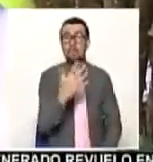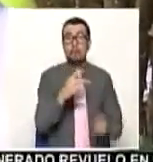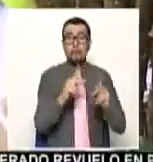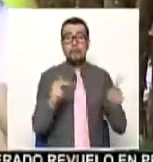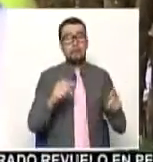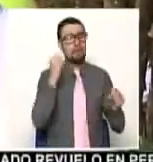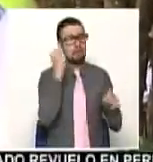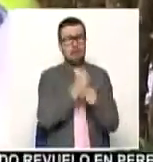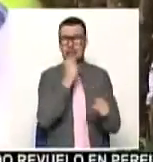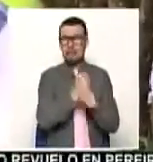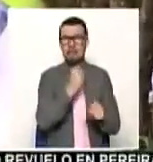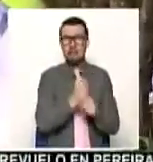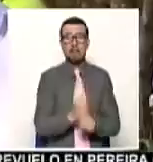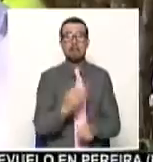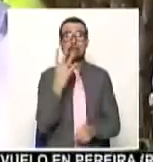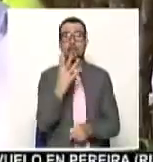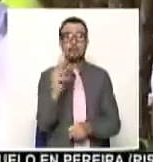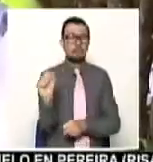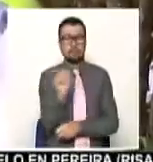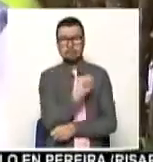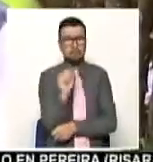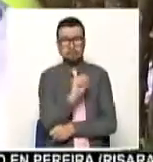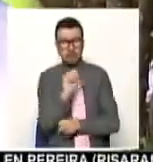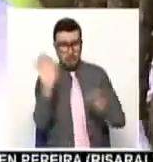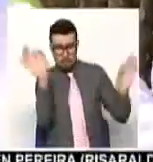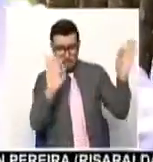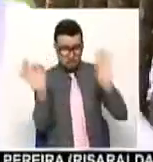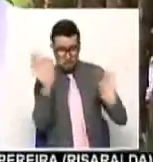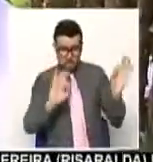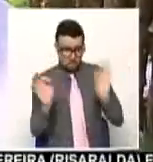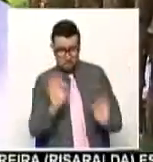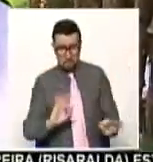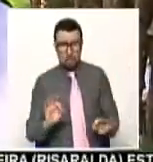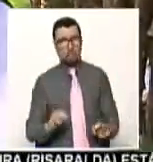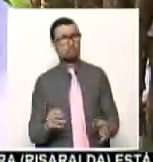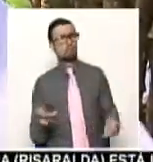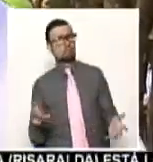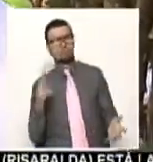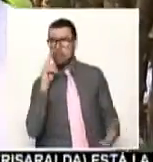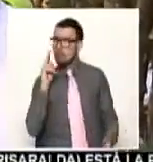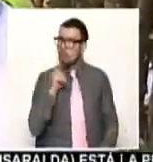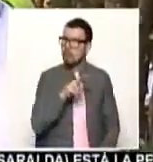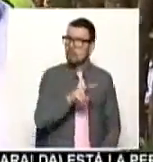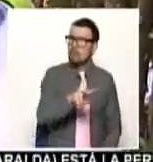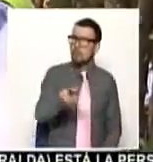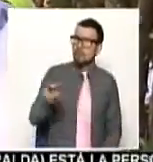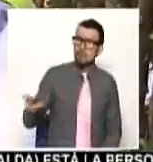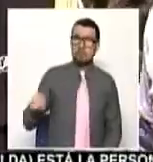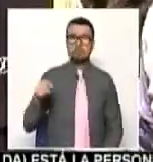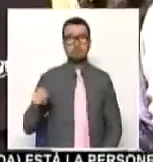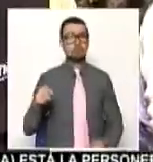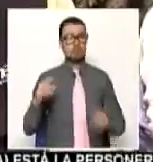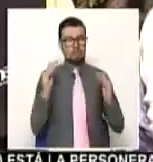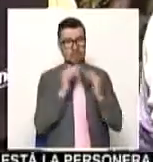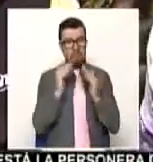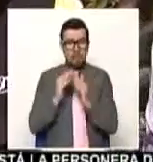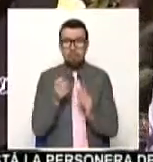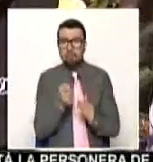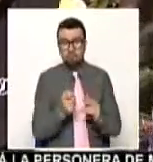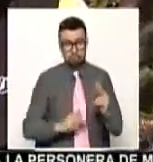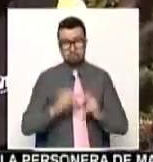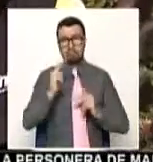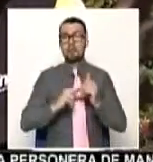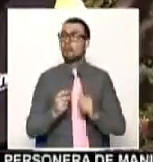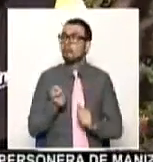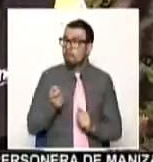laborando, 4 vehículos que están adecuando. Y estamos también observando alrededor unas invasiones. Estamos al lado de